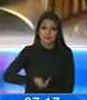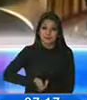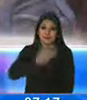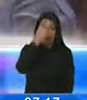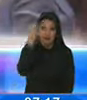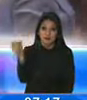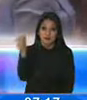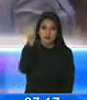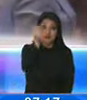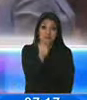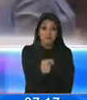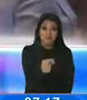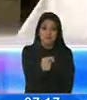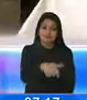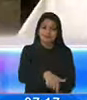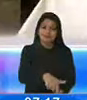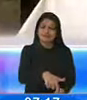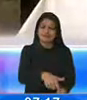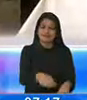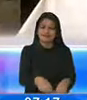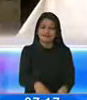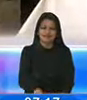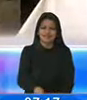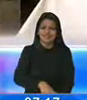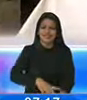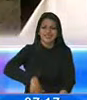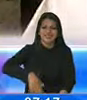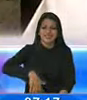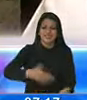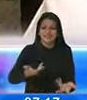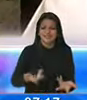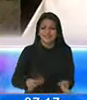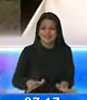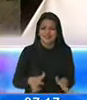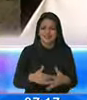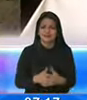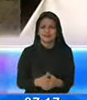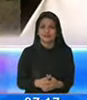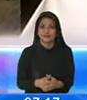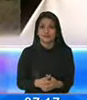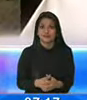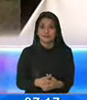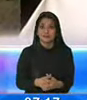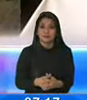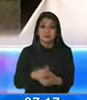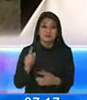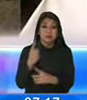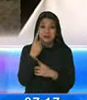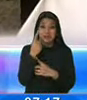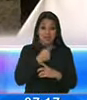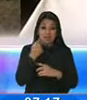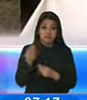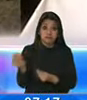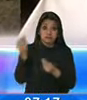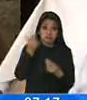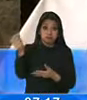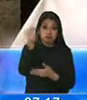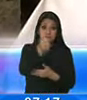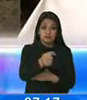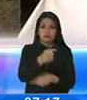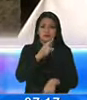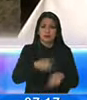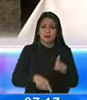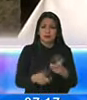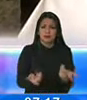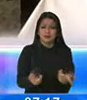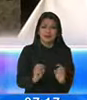la Asamblea quedaría destiempo. Es lamentable que no se haya producido desde el primer momento. Es